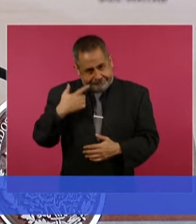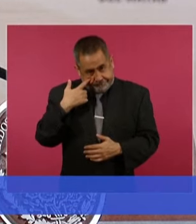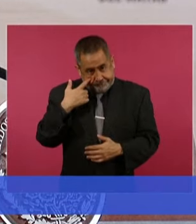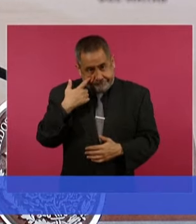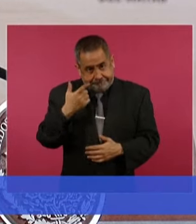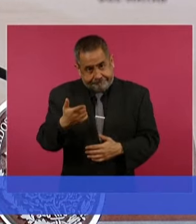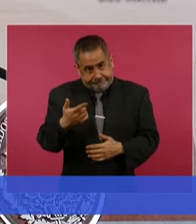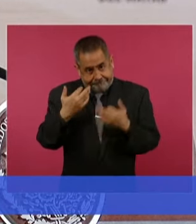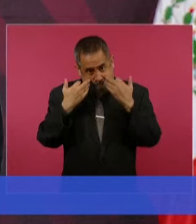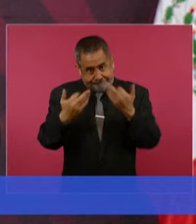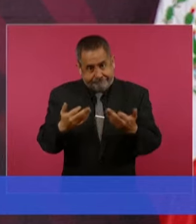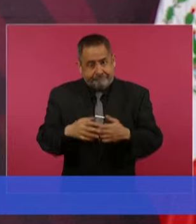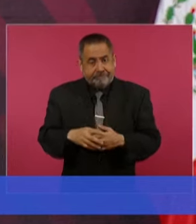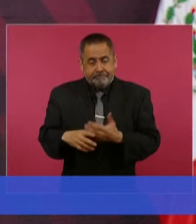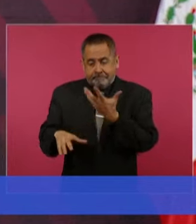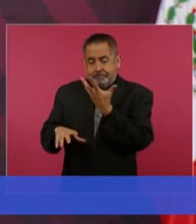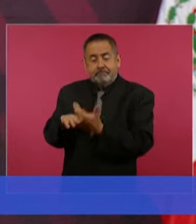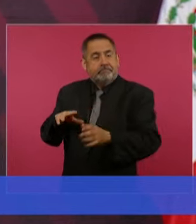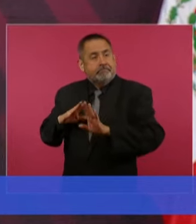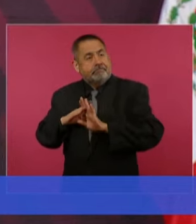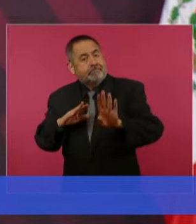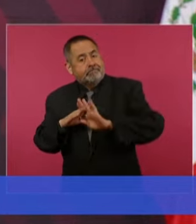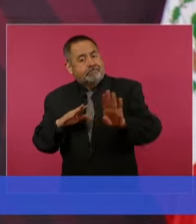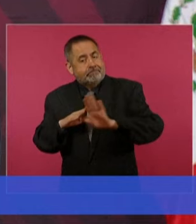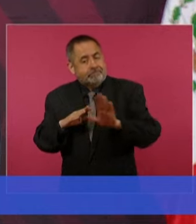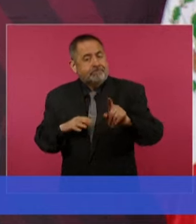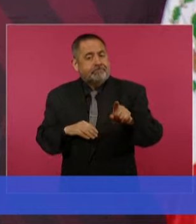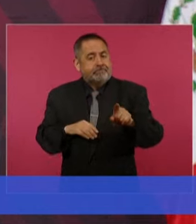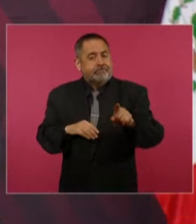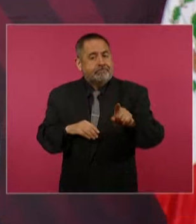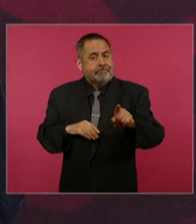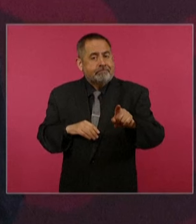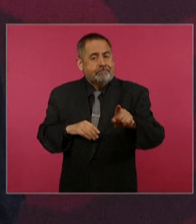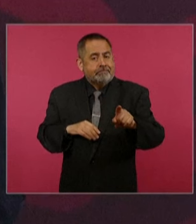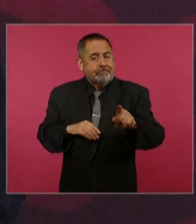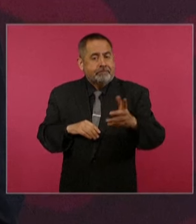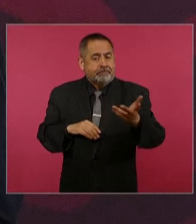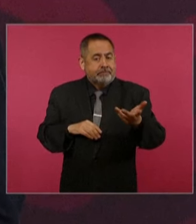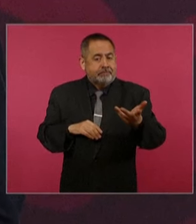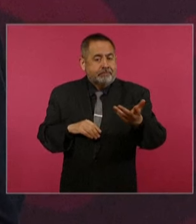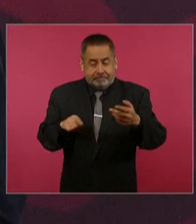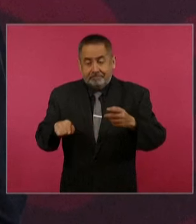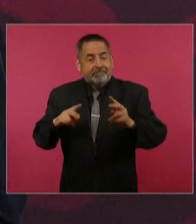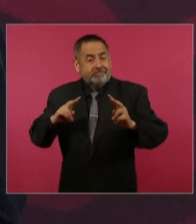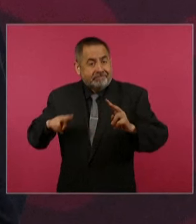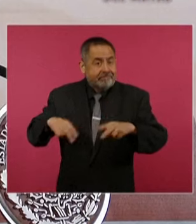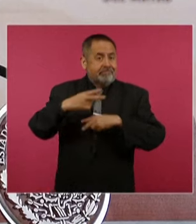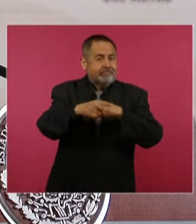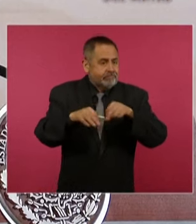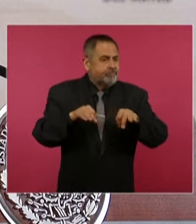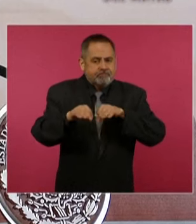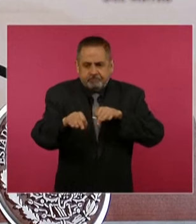demuestra que los migrantes van a hacer este trabajos